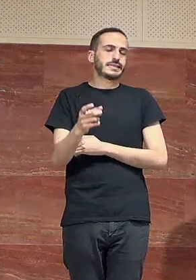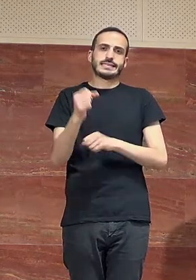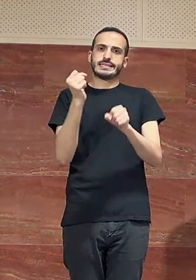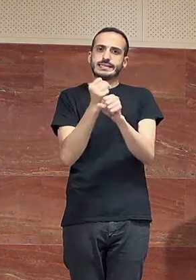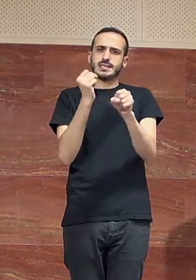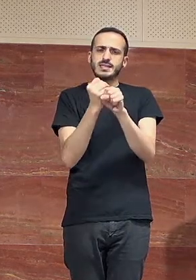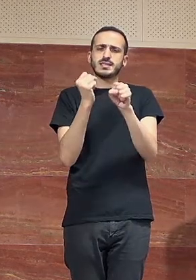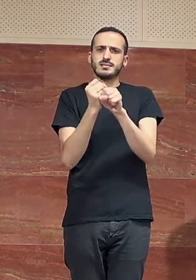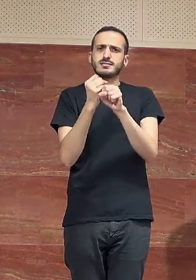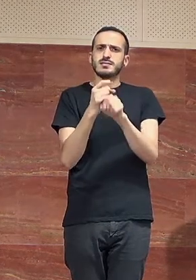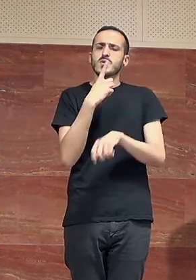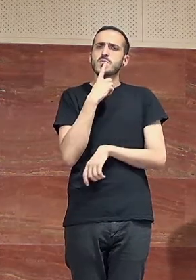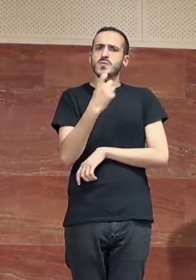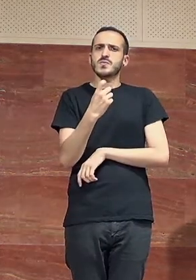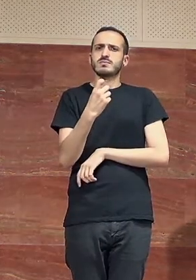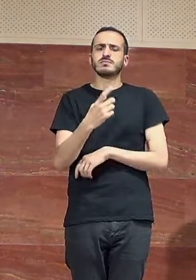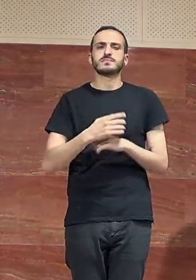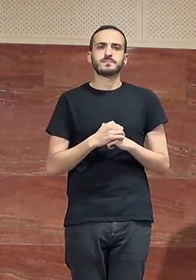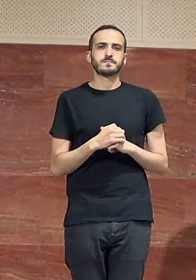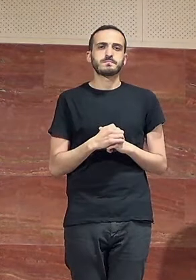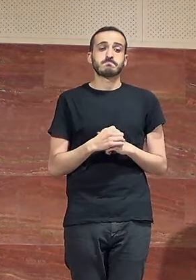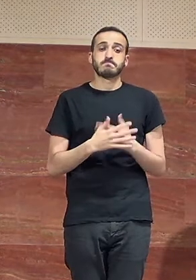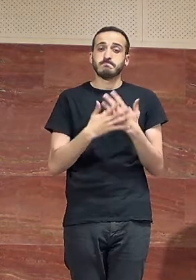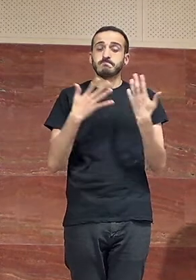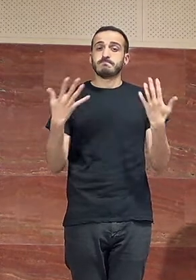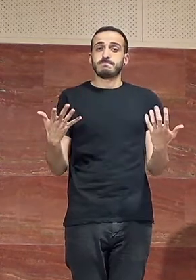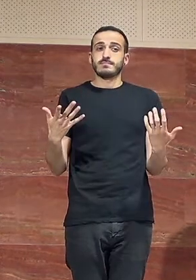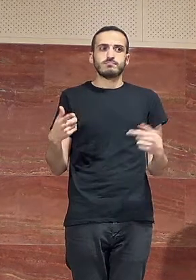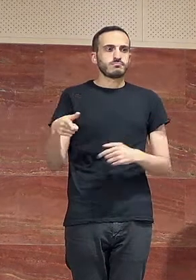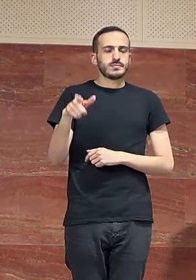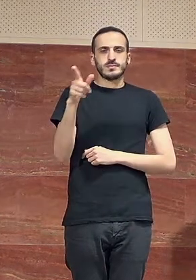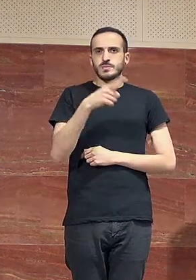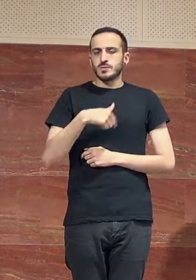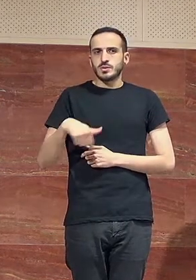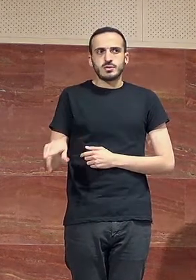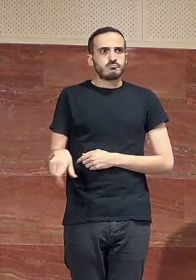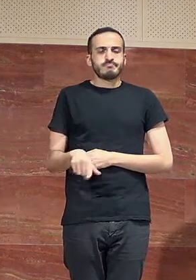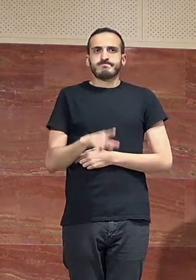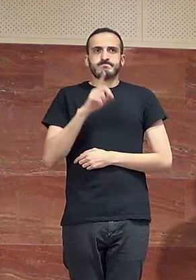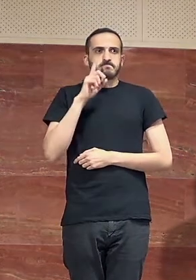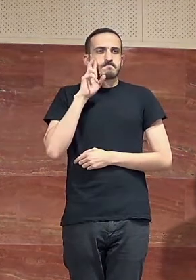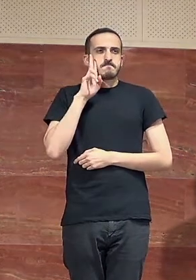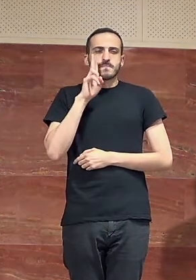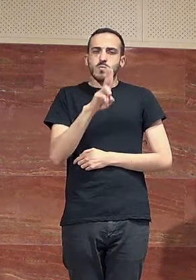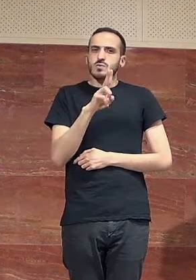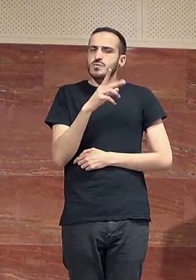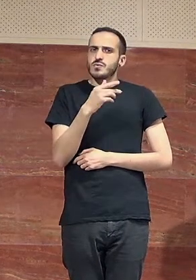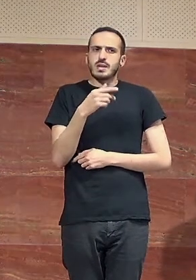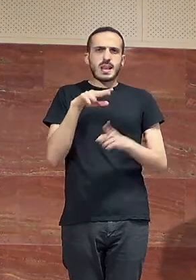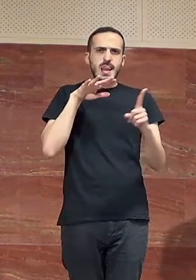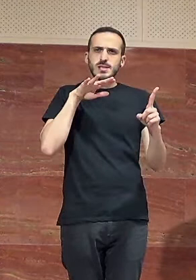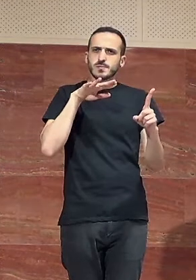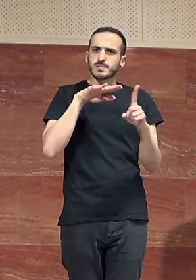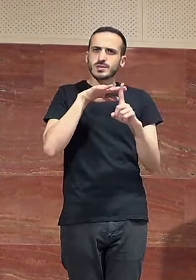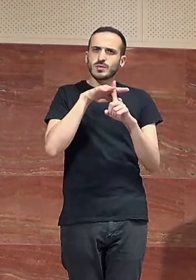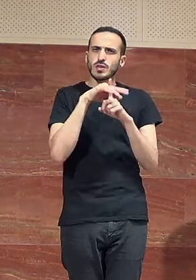muchos ámbitos en España. Por lo tanto, estamos ante una necesidad, a mi juicio, y yo creo que la exposición de José Luis ha sido